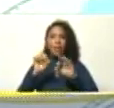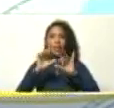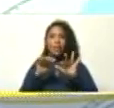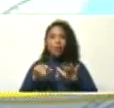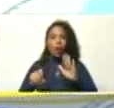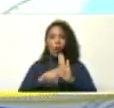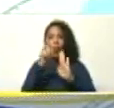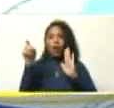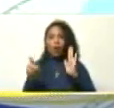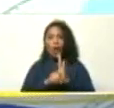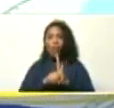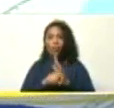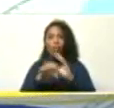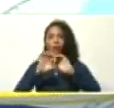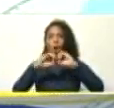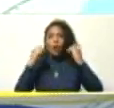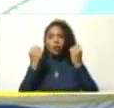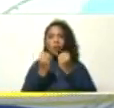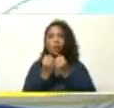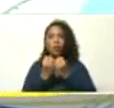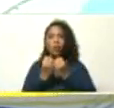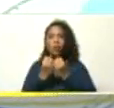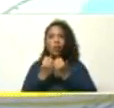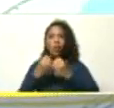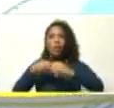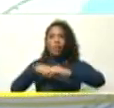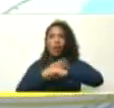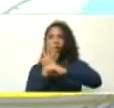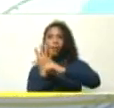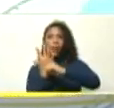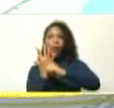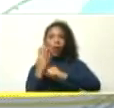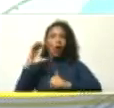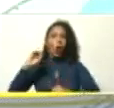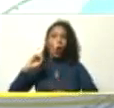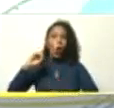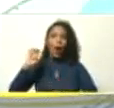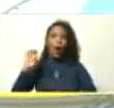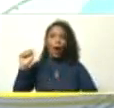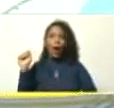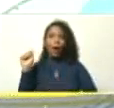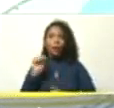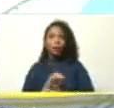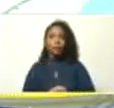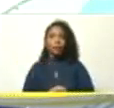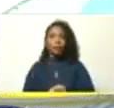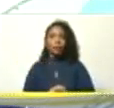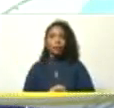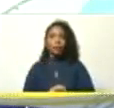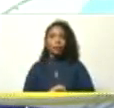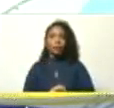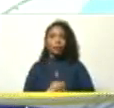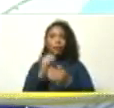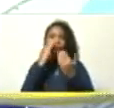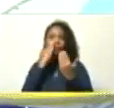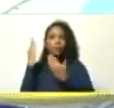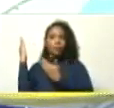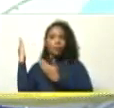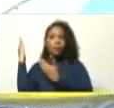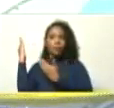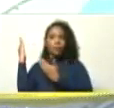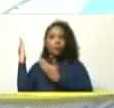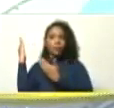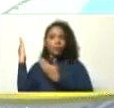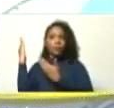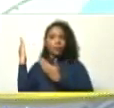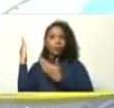la Organización de Estados del ALBA, OEA, Organización de Estados del ALBA, Boris. ¿Ah? Ahí